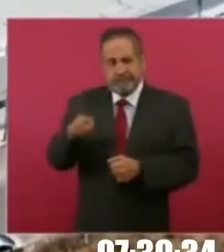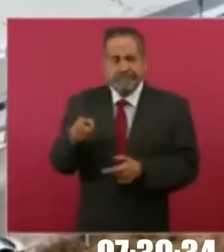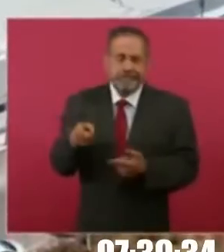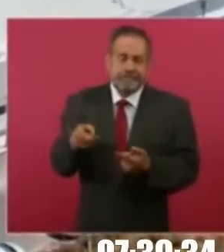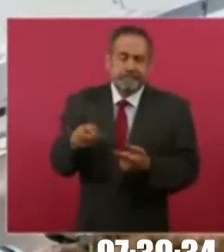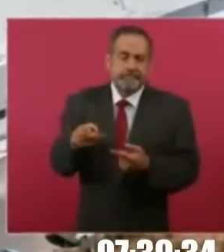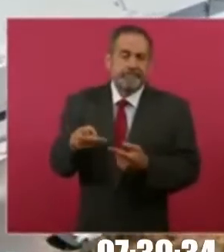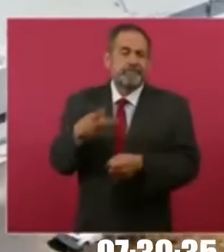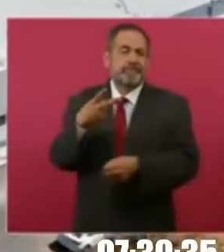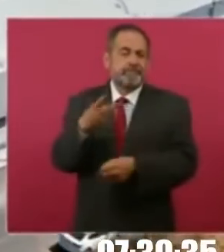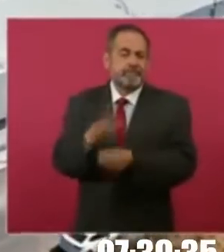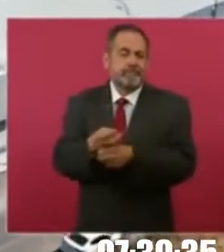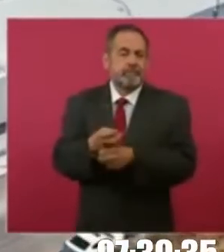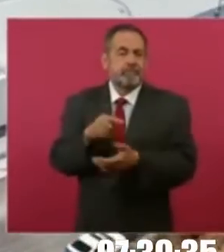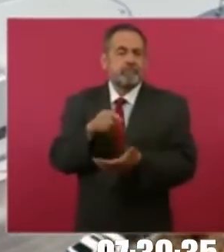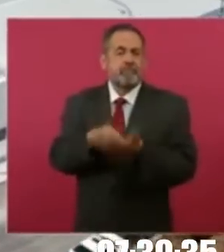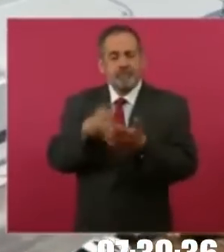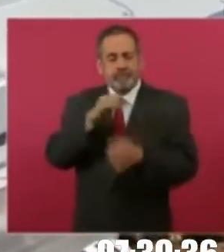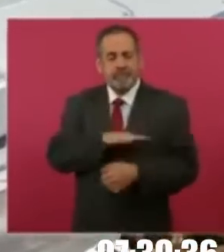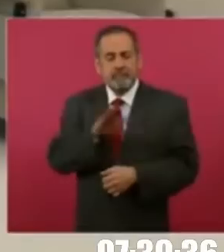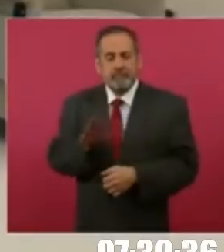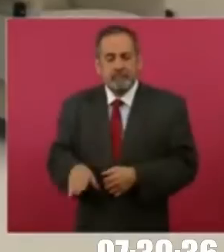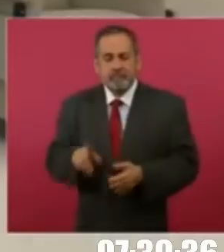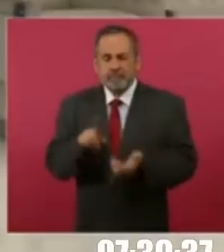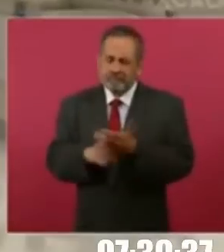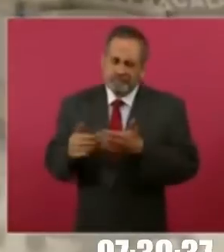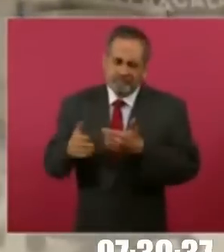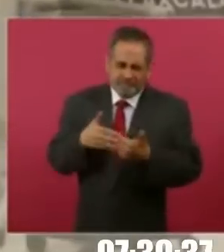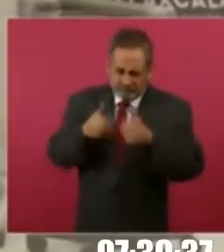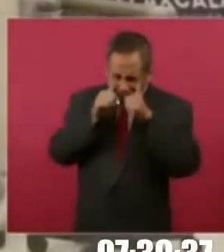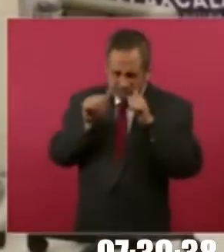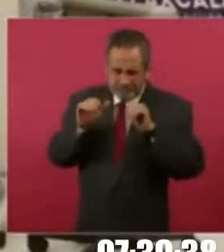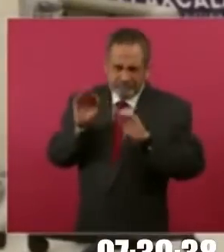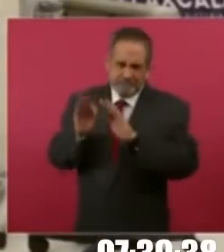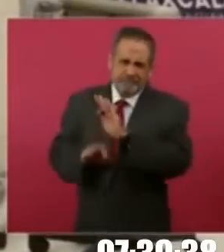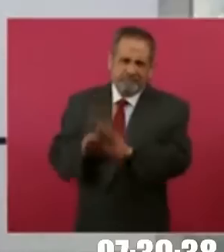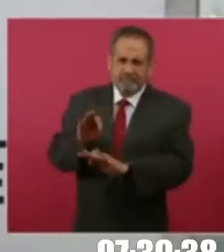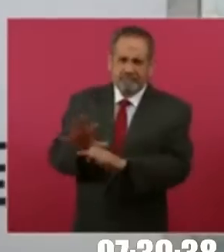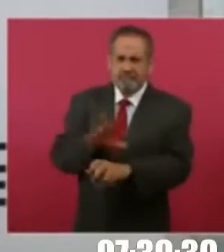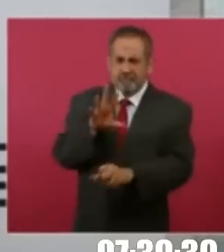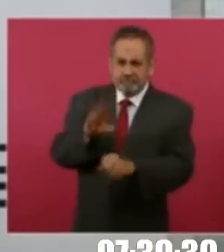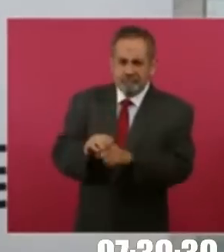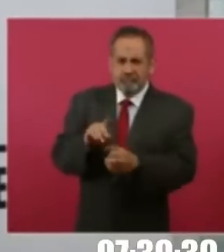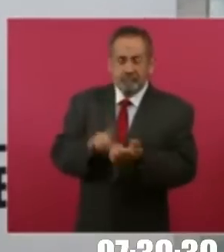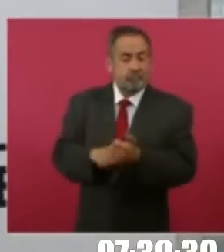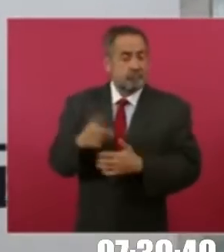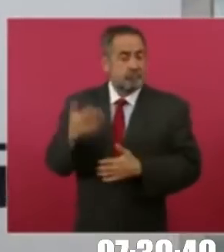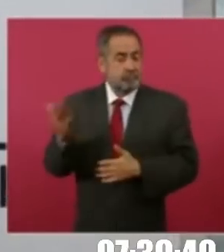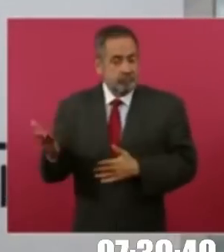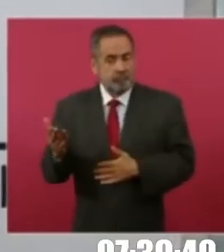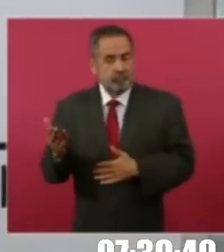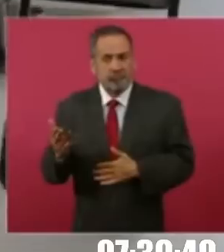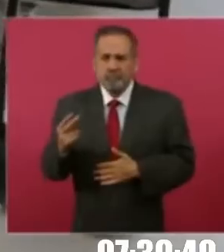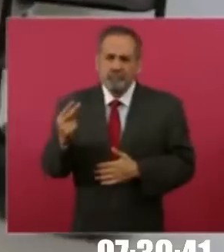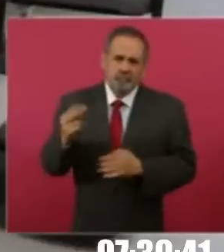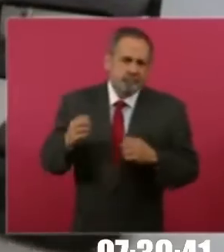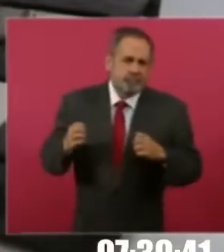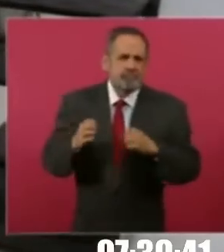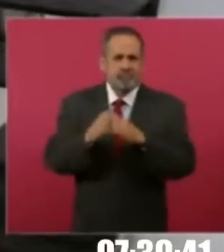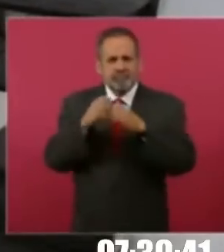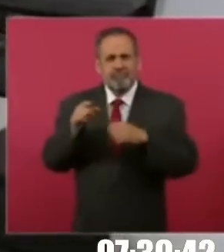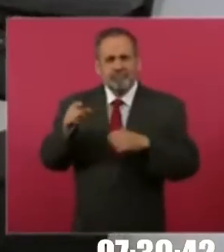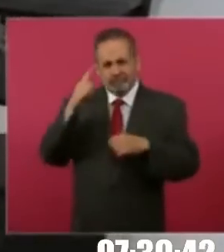causa de muerte en el estado modernizamos también la infraestructura del centro regulador de urgencias médicas